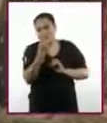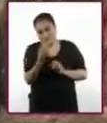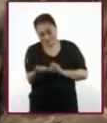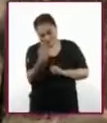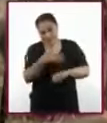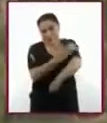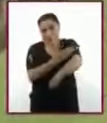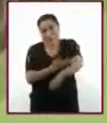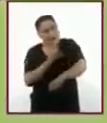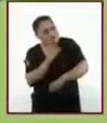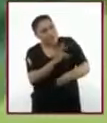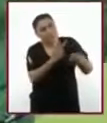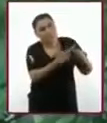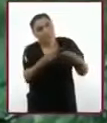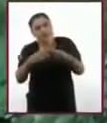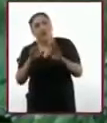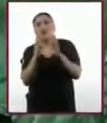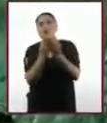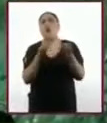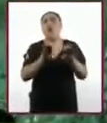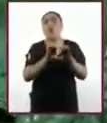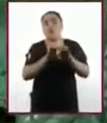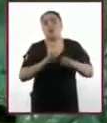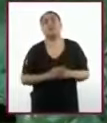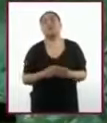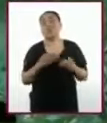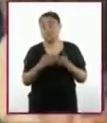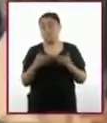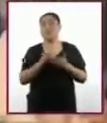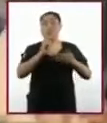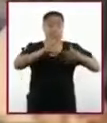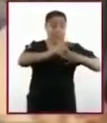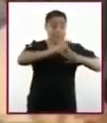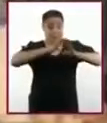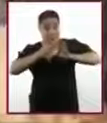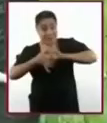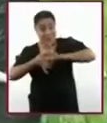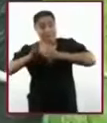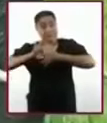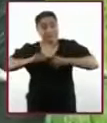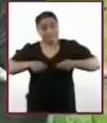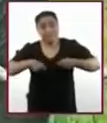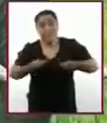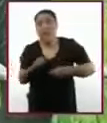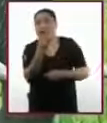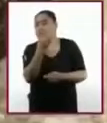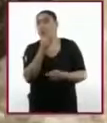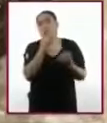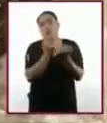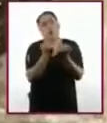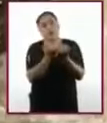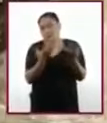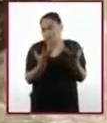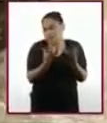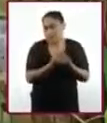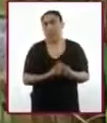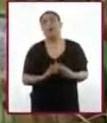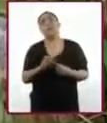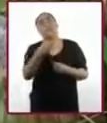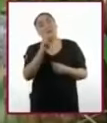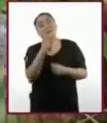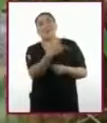en diferentes ecosistemas. En general, las cadenas alimentarias tienen los mismos elementos, aunque su tamaño